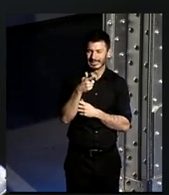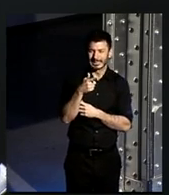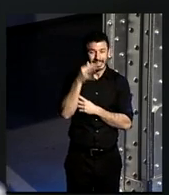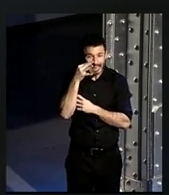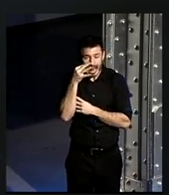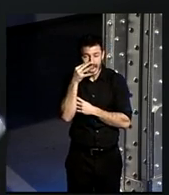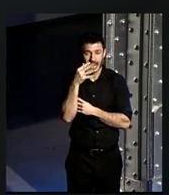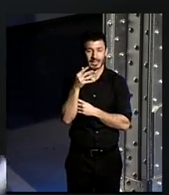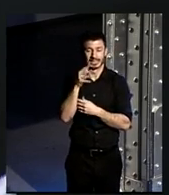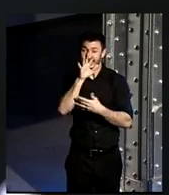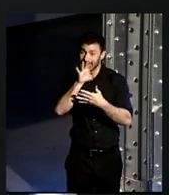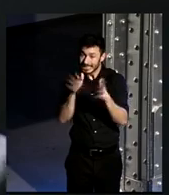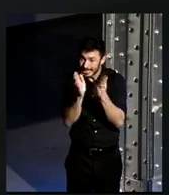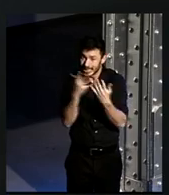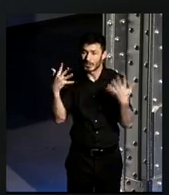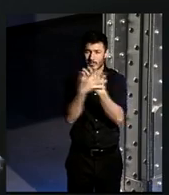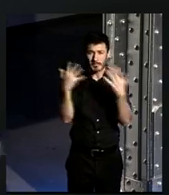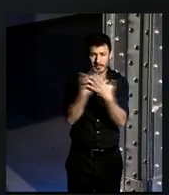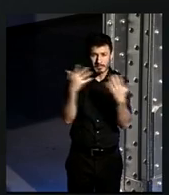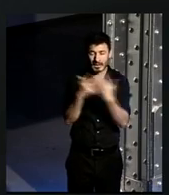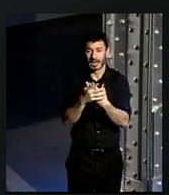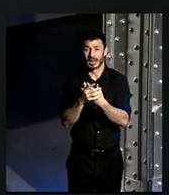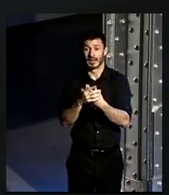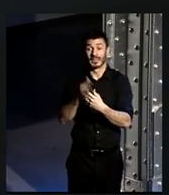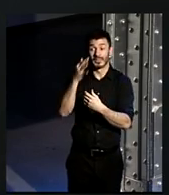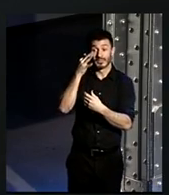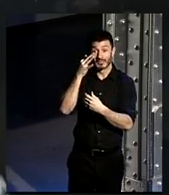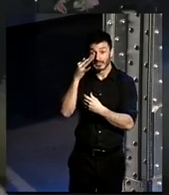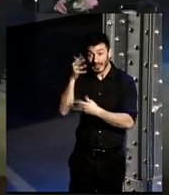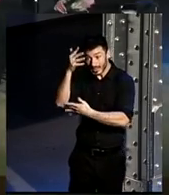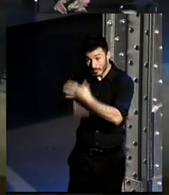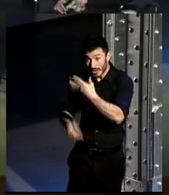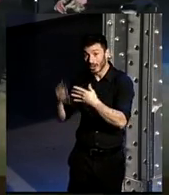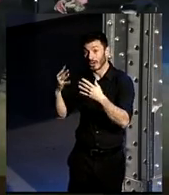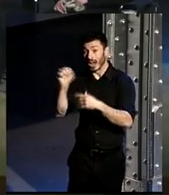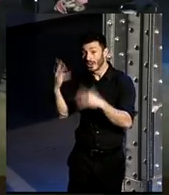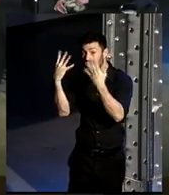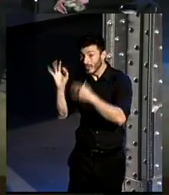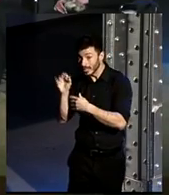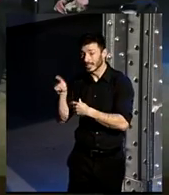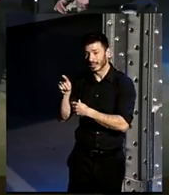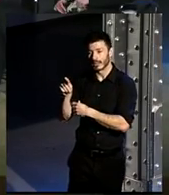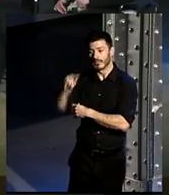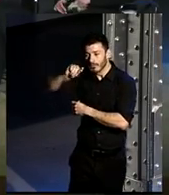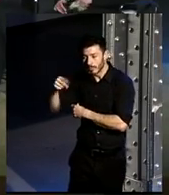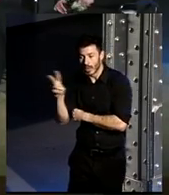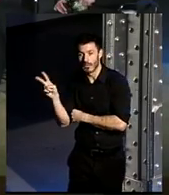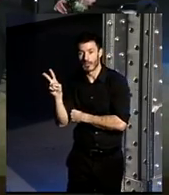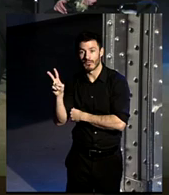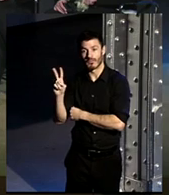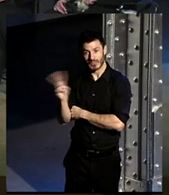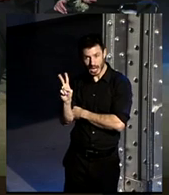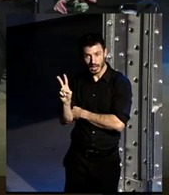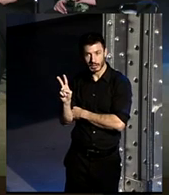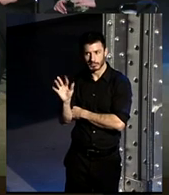periódicos franceses de los años 90 son firmadas por Jules Verne y corregidas por él.